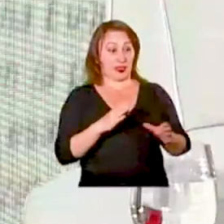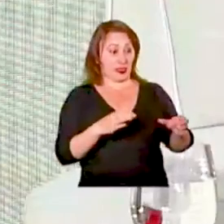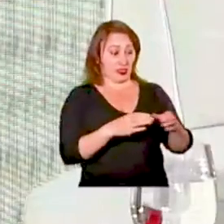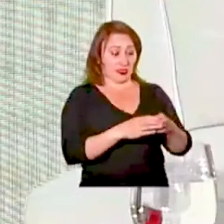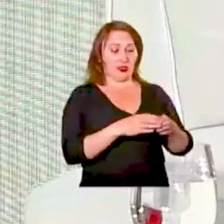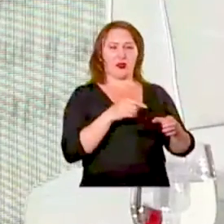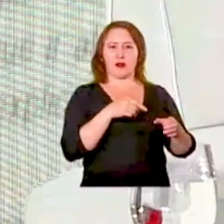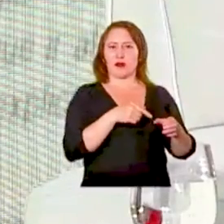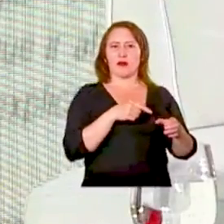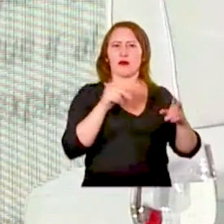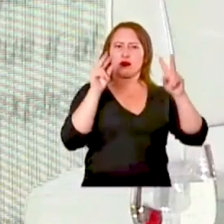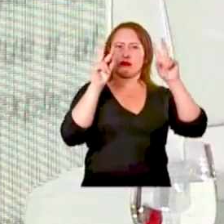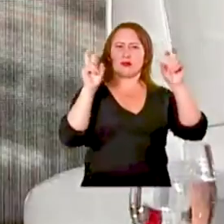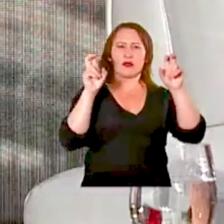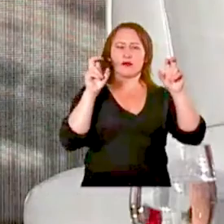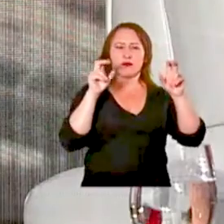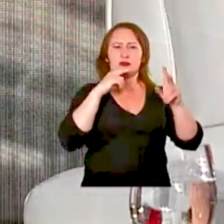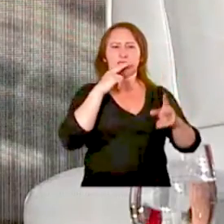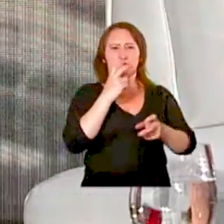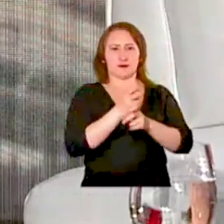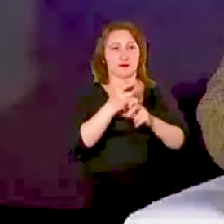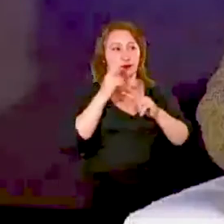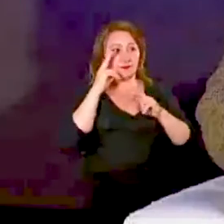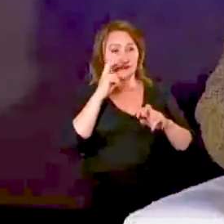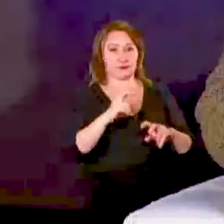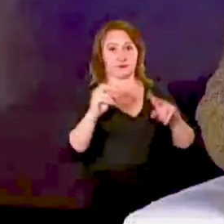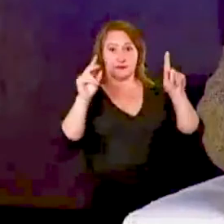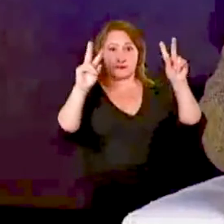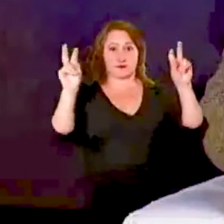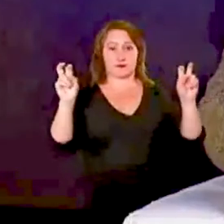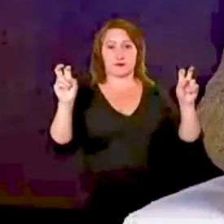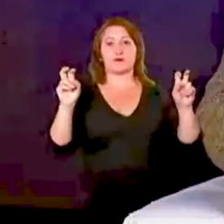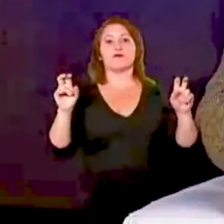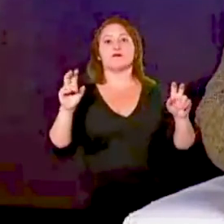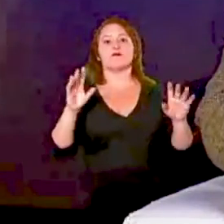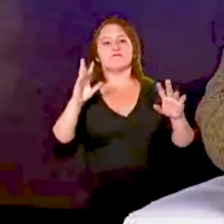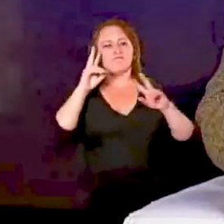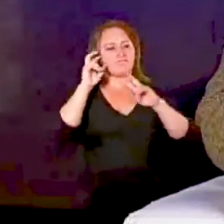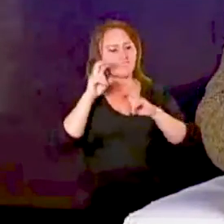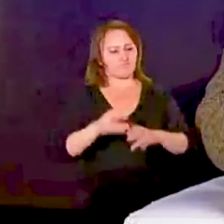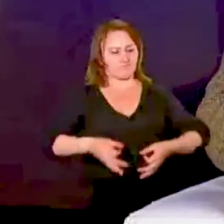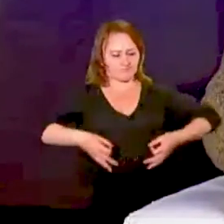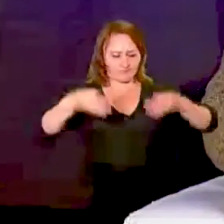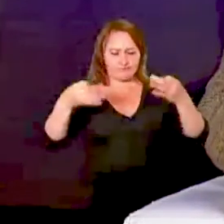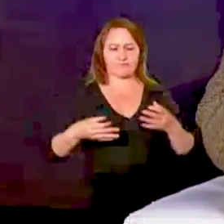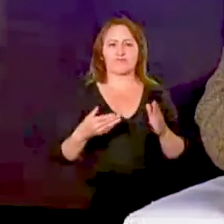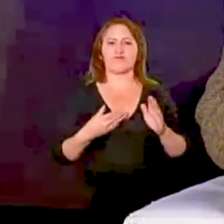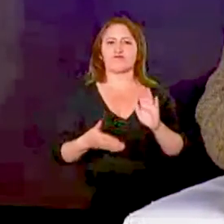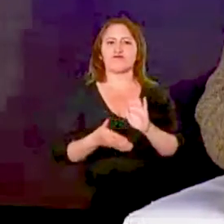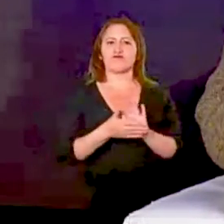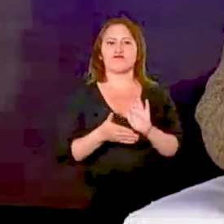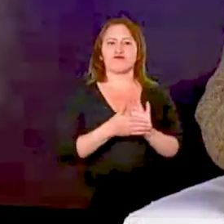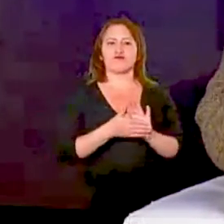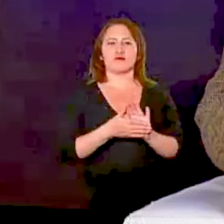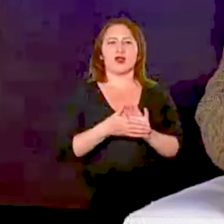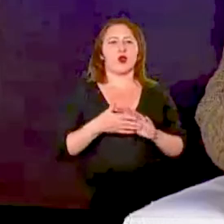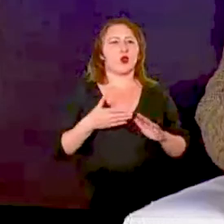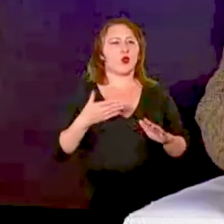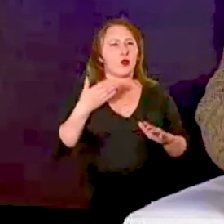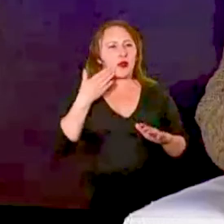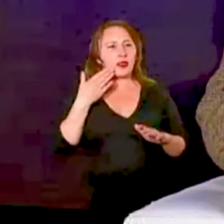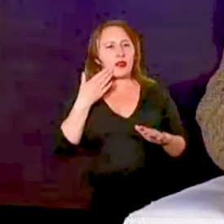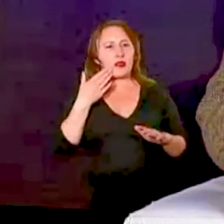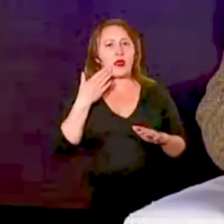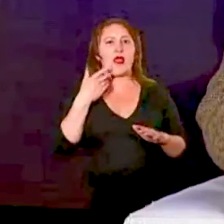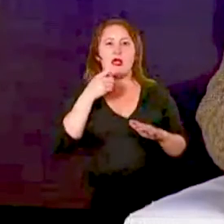en tratándose de actos complejos de investigación, realizamos ese aseguramiento probatorio cuando usted,